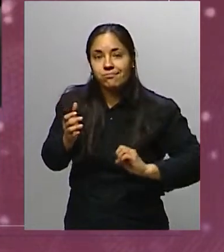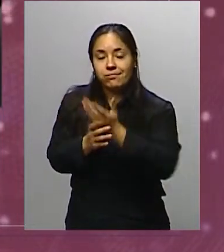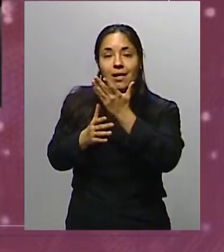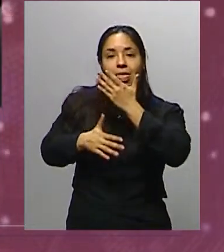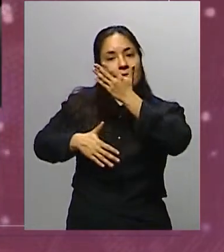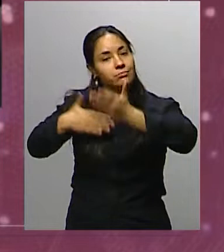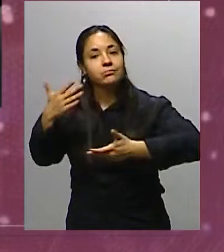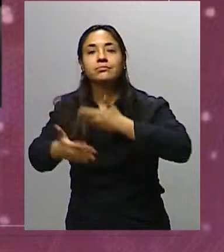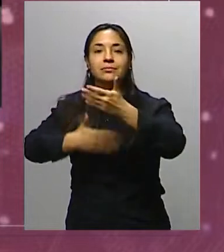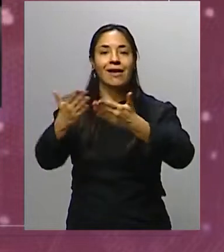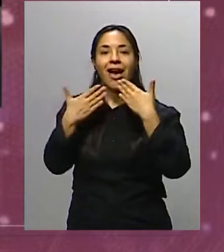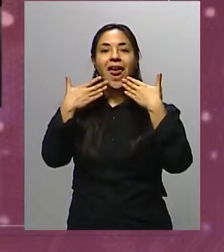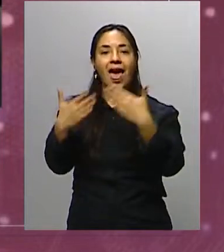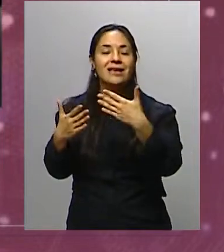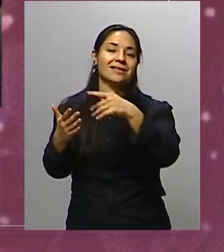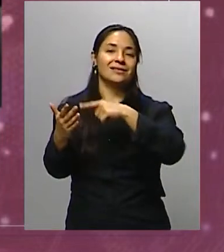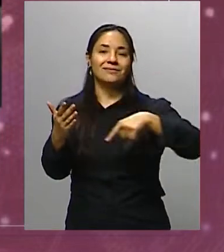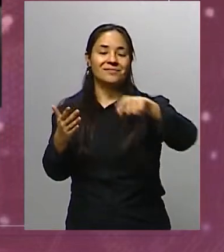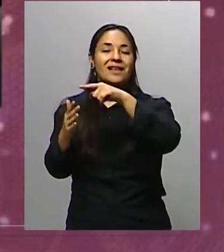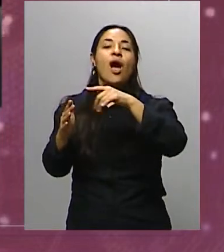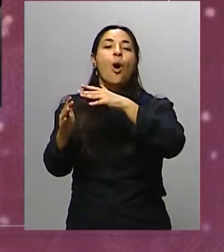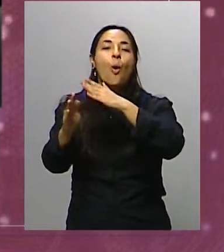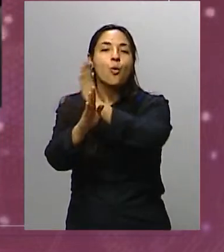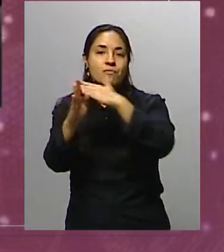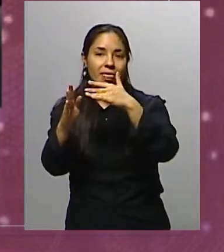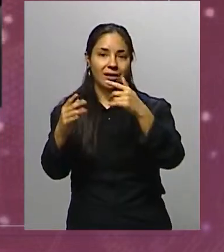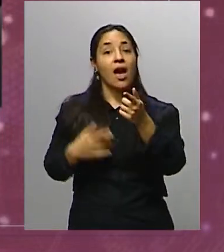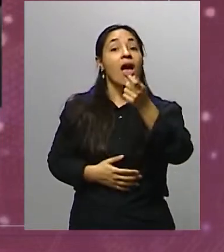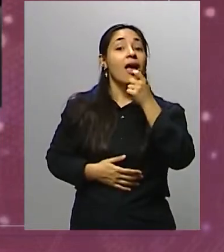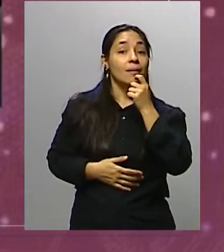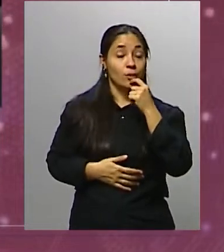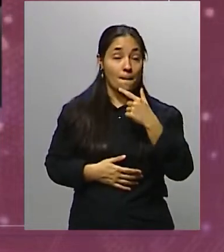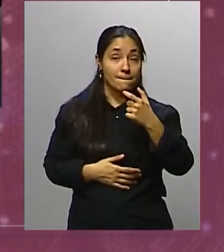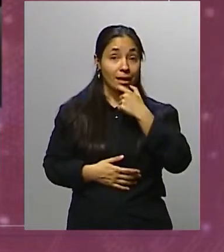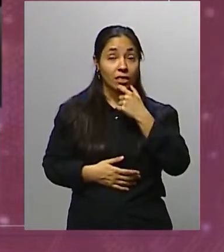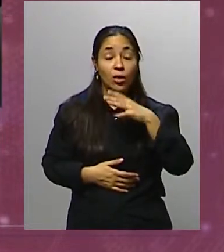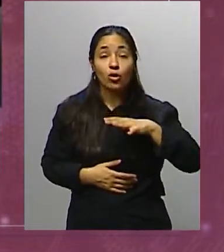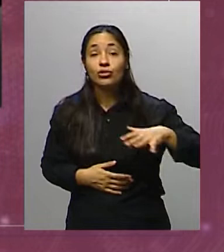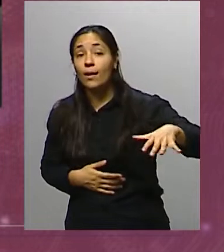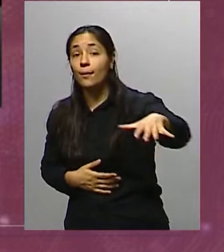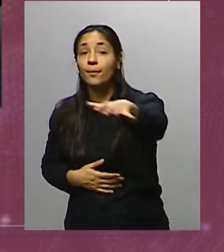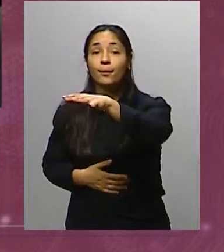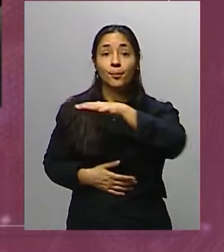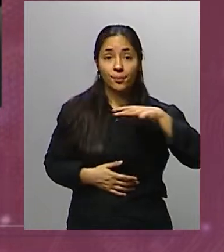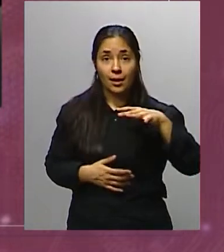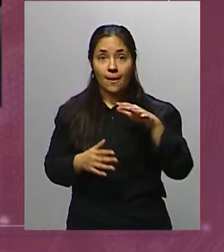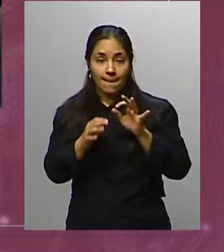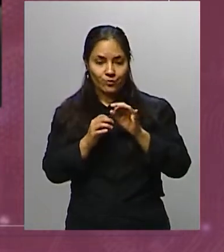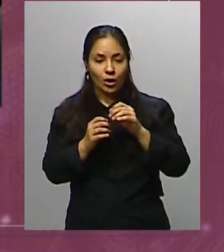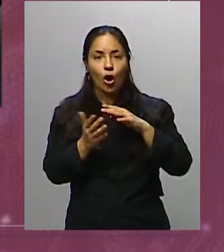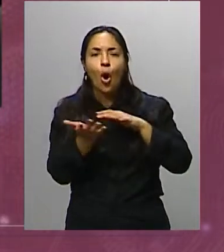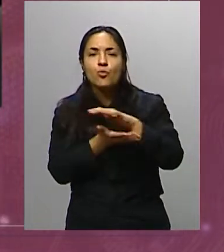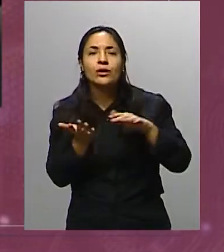desarrolla alrededor de estos ambientes. Es decir, Mendoza, por ejemplo, todas las poblaciones originarias y